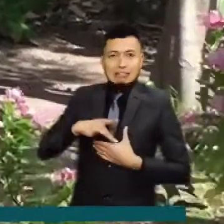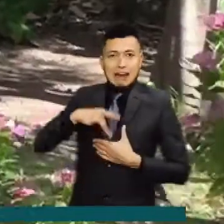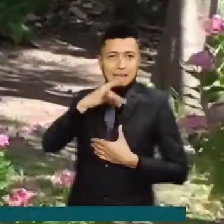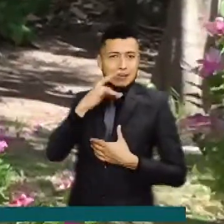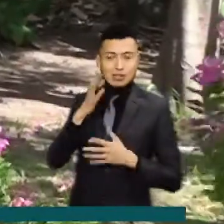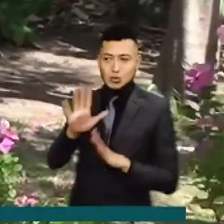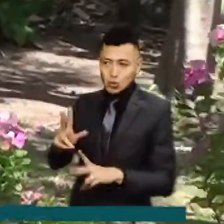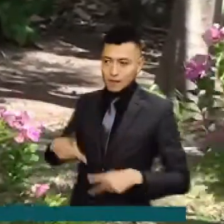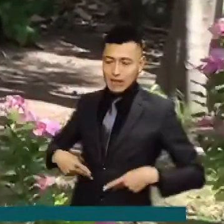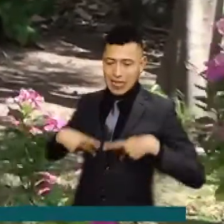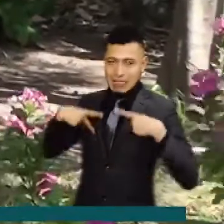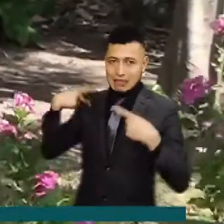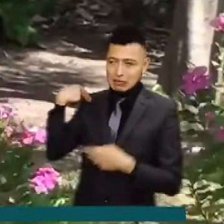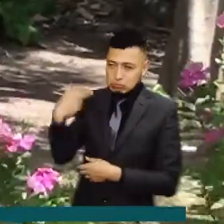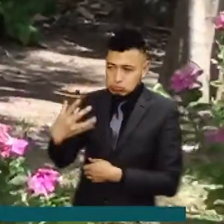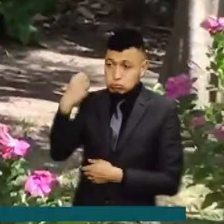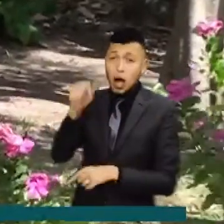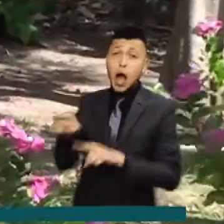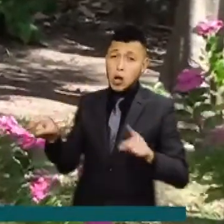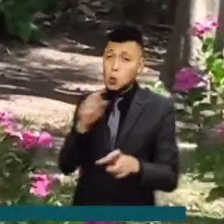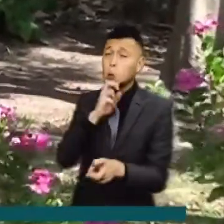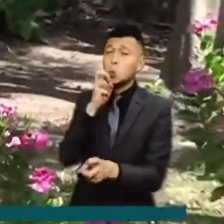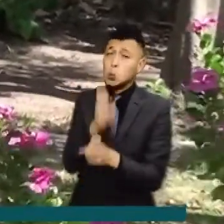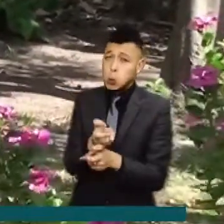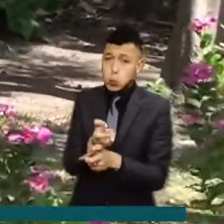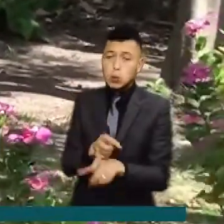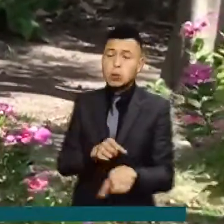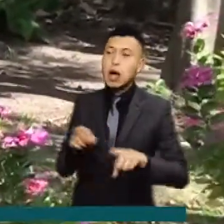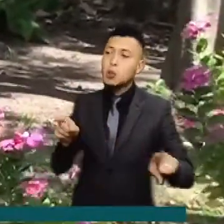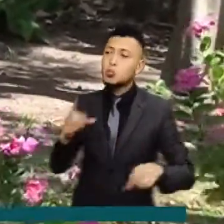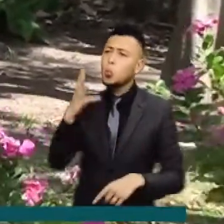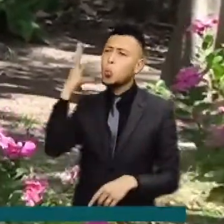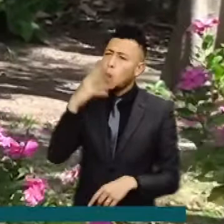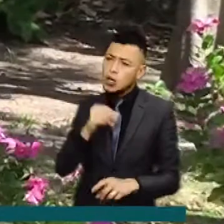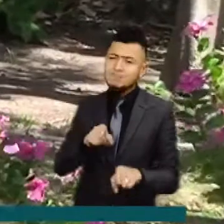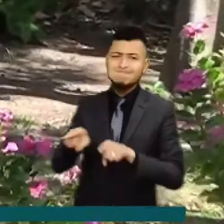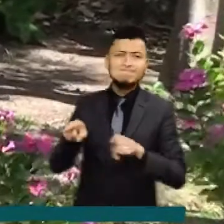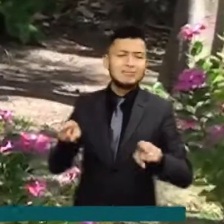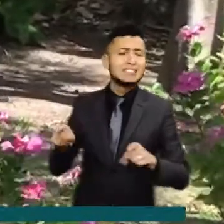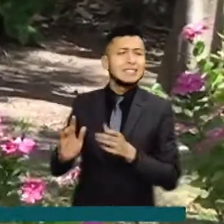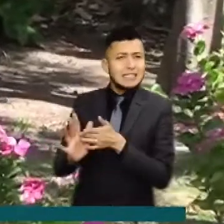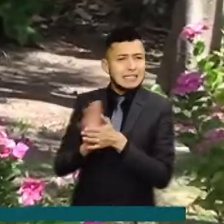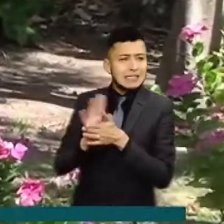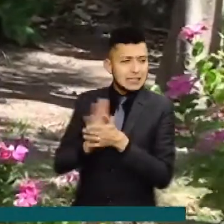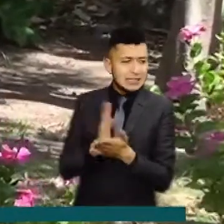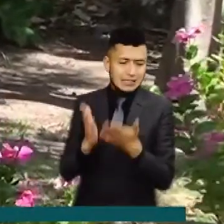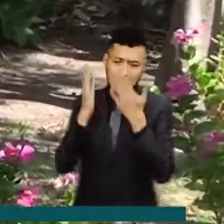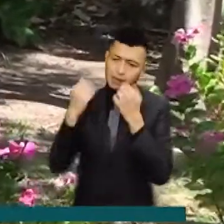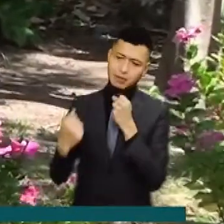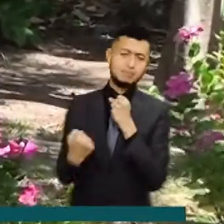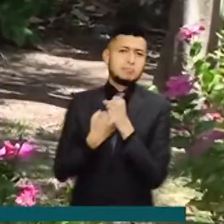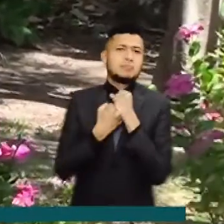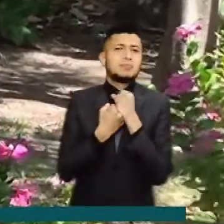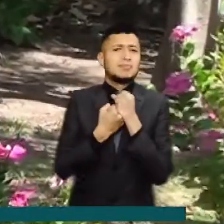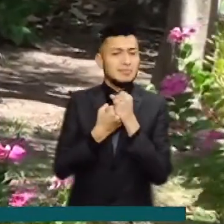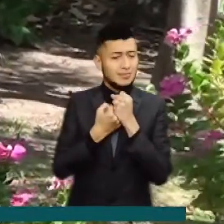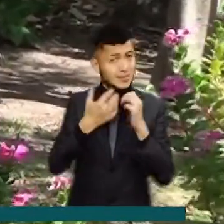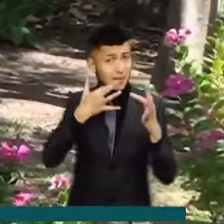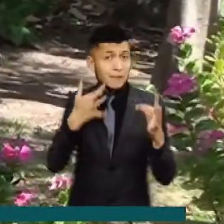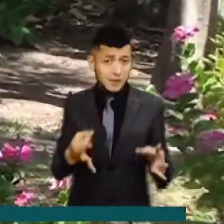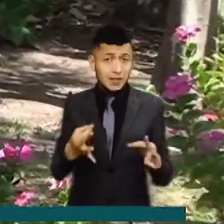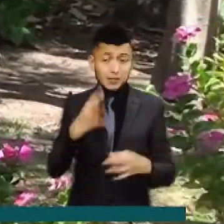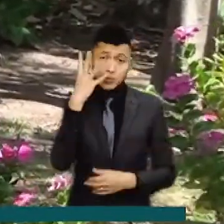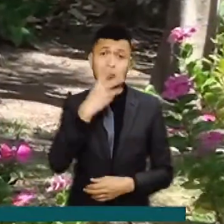ver todas estas historias de vida. Hay historias muy duras, hay historias muy bonitas también, entonces es un